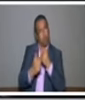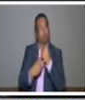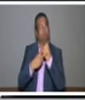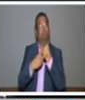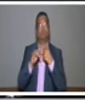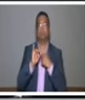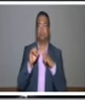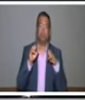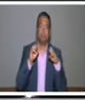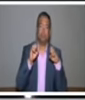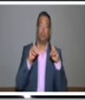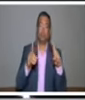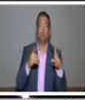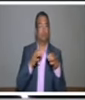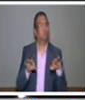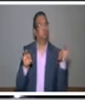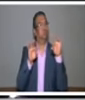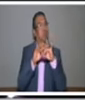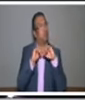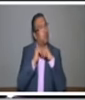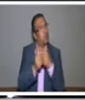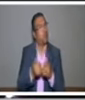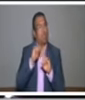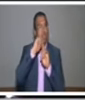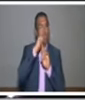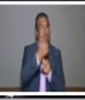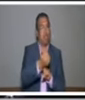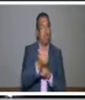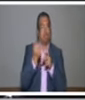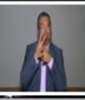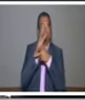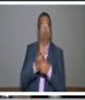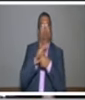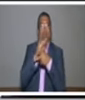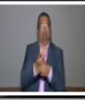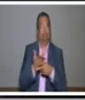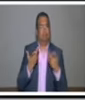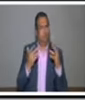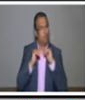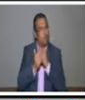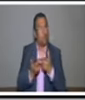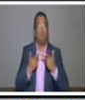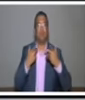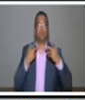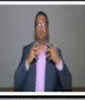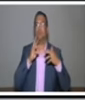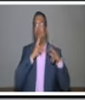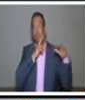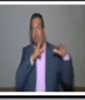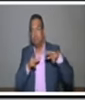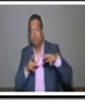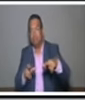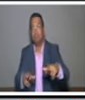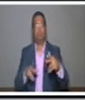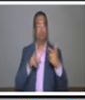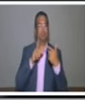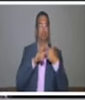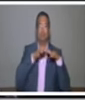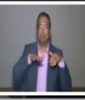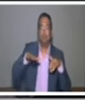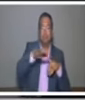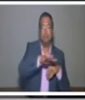es crítica para proteger el ambiente. Tenemos que conocer lo que nos afecta y cómo lo trabajamos, cómo protegemos nuestras cuencas hidrográficas, cómo creamos